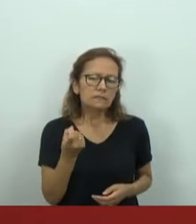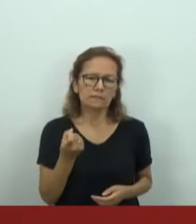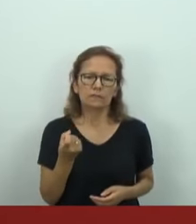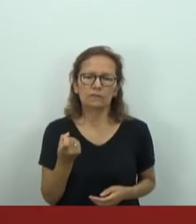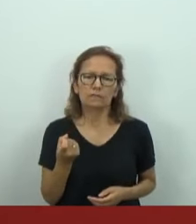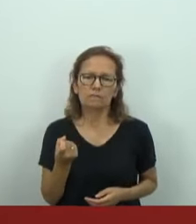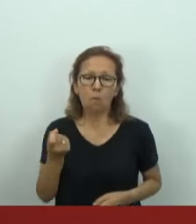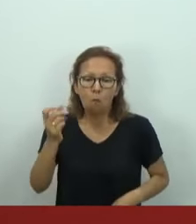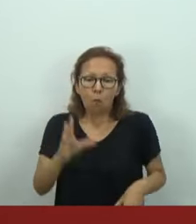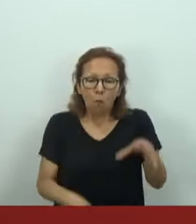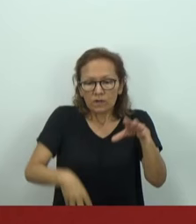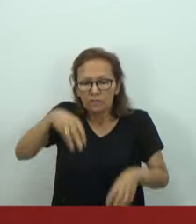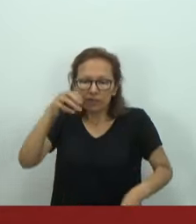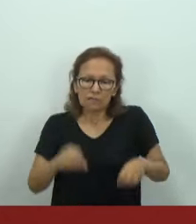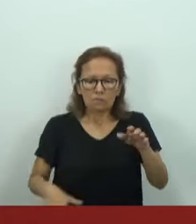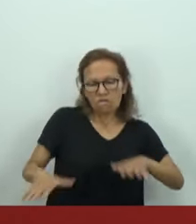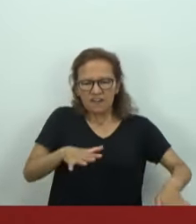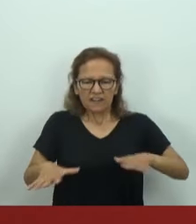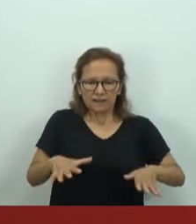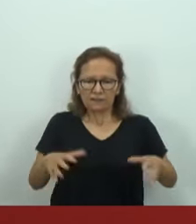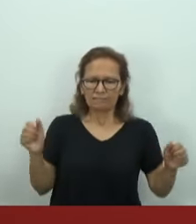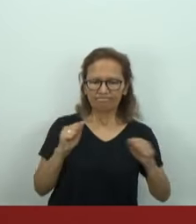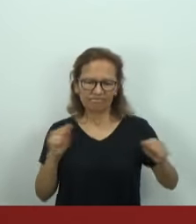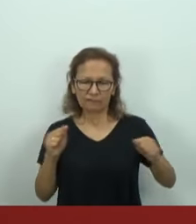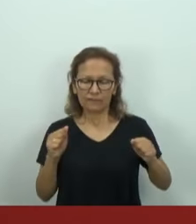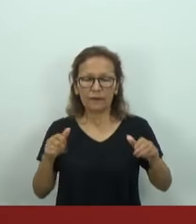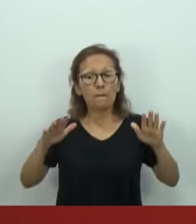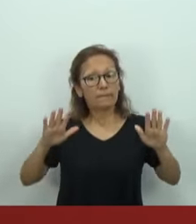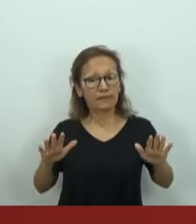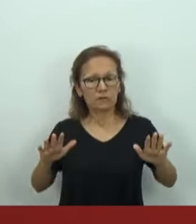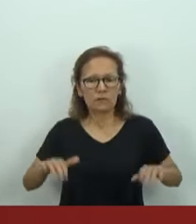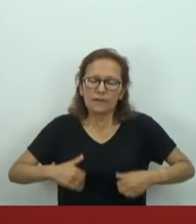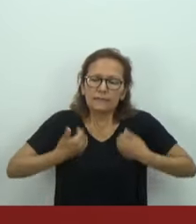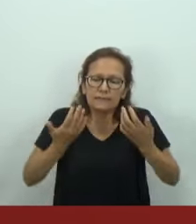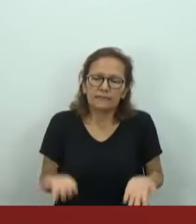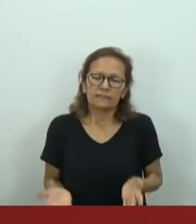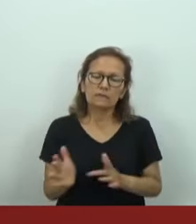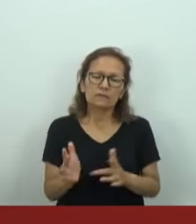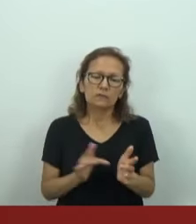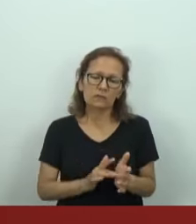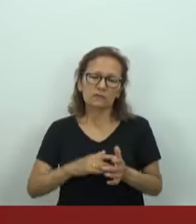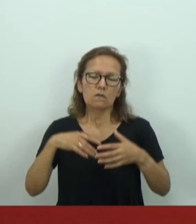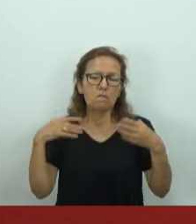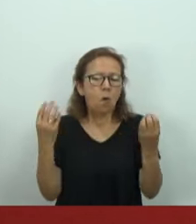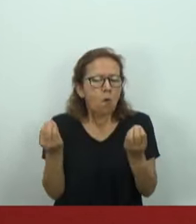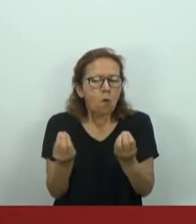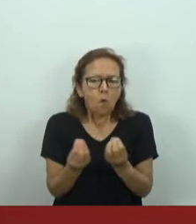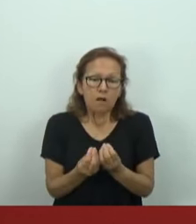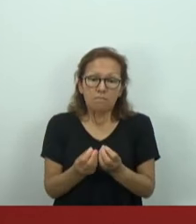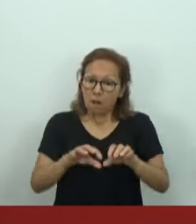collados temblarán. Pero su gracia nunca se apartará de nosotros.